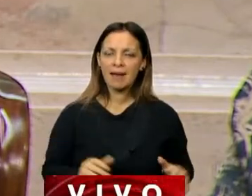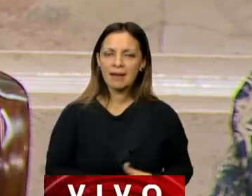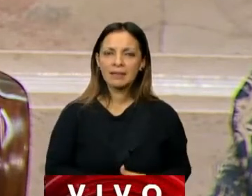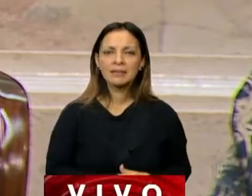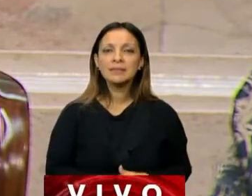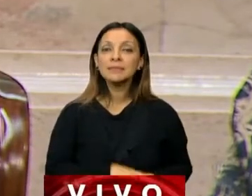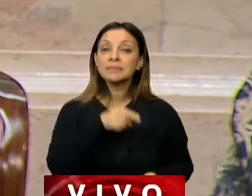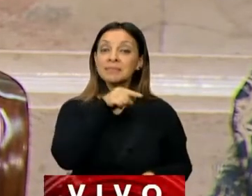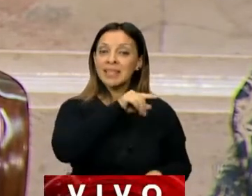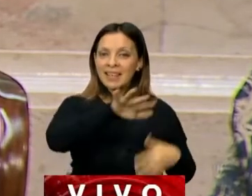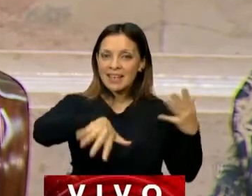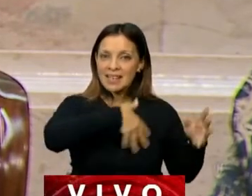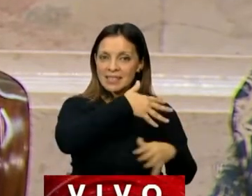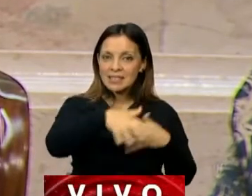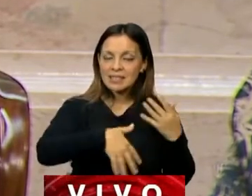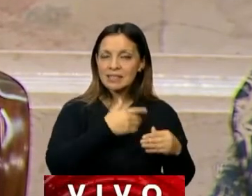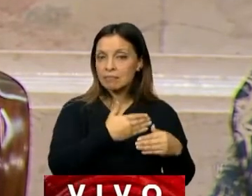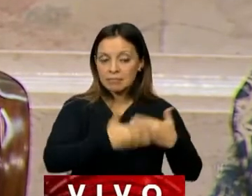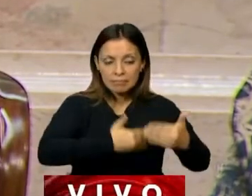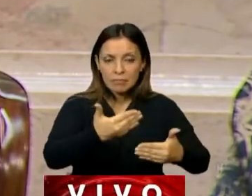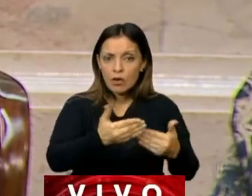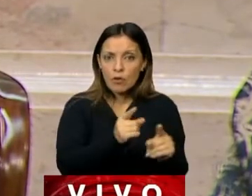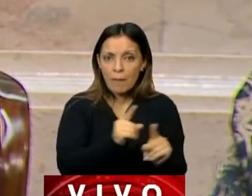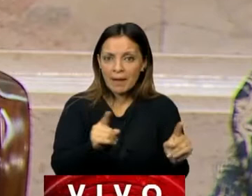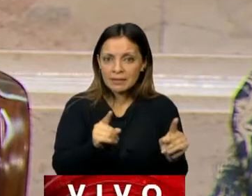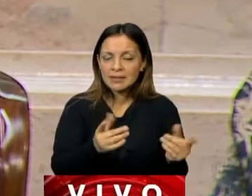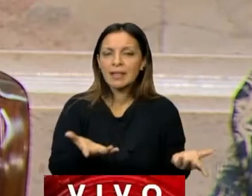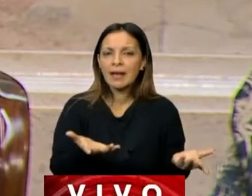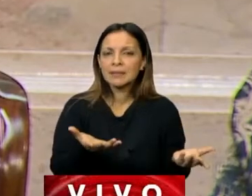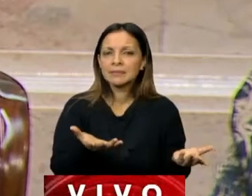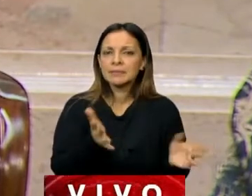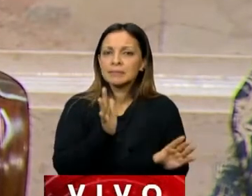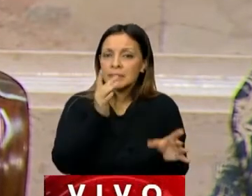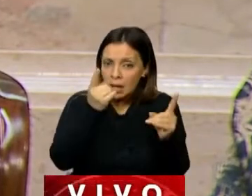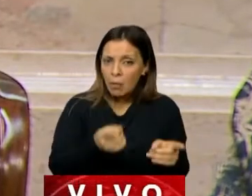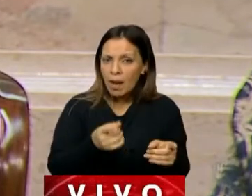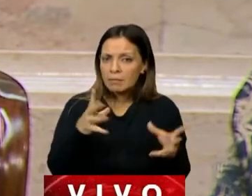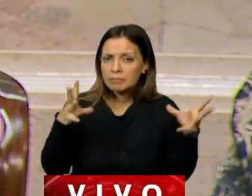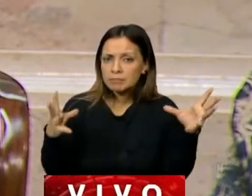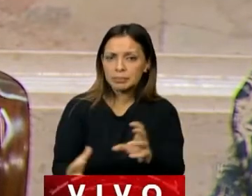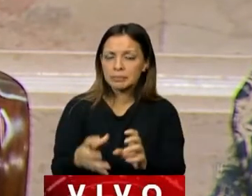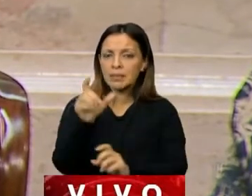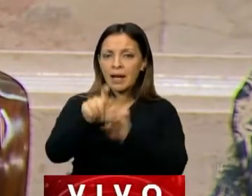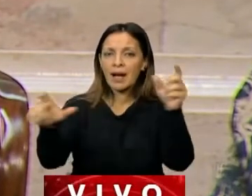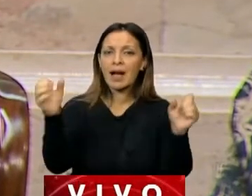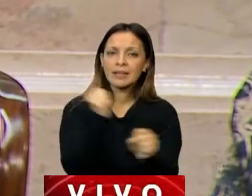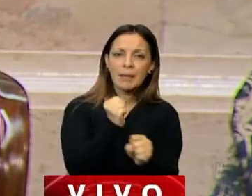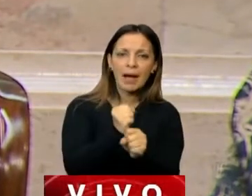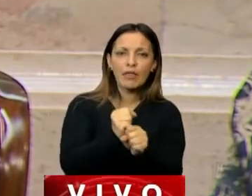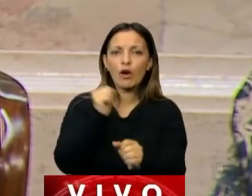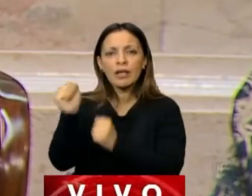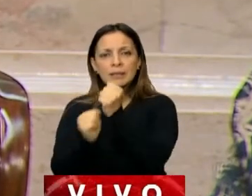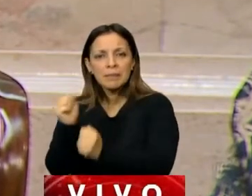y que esa crisis de crecimiento se está llevando puesto a los argentinos, al que trabaja, al que tiene una